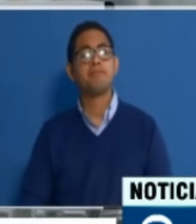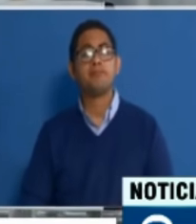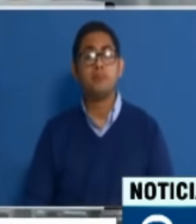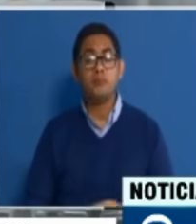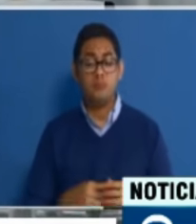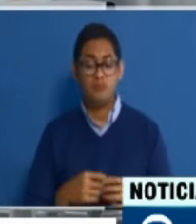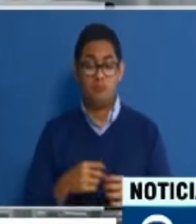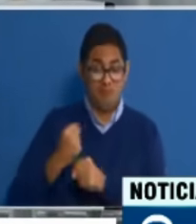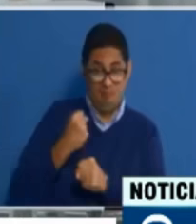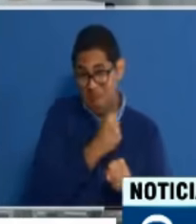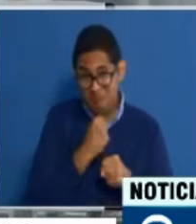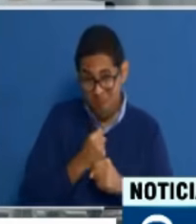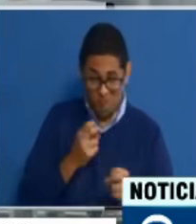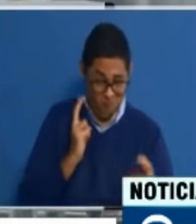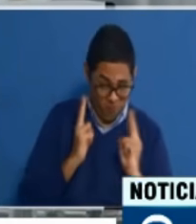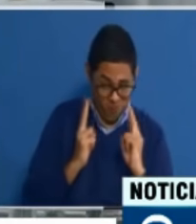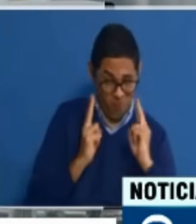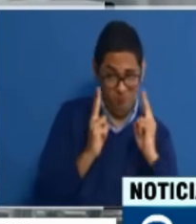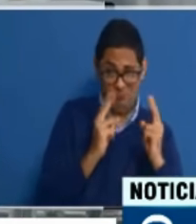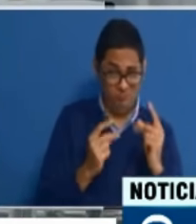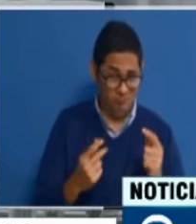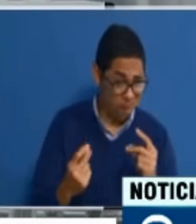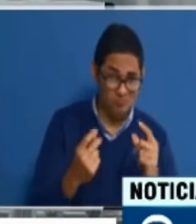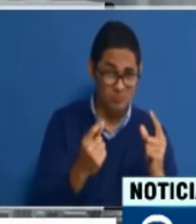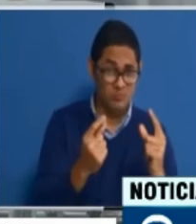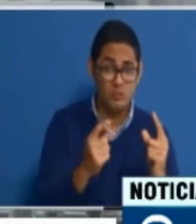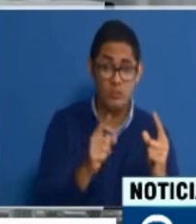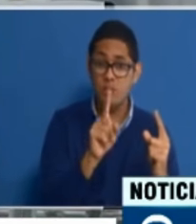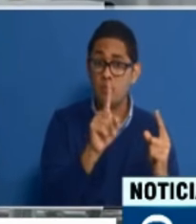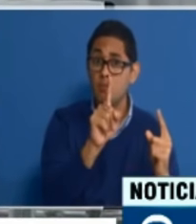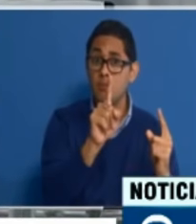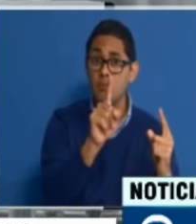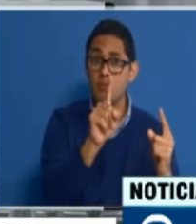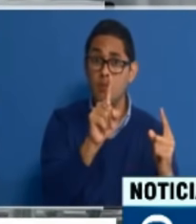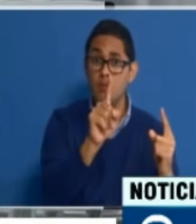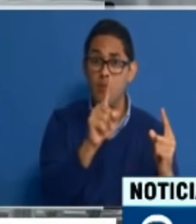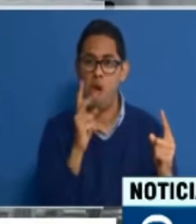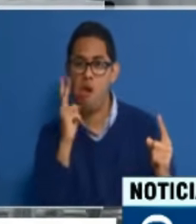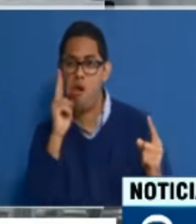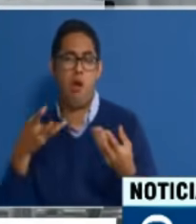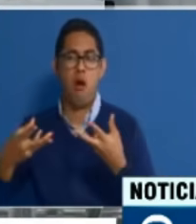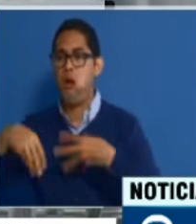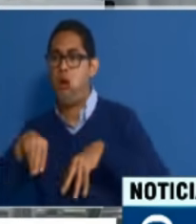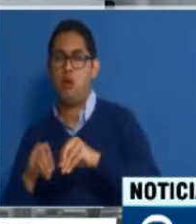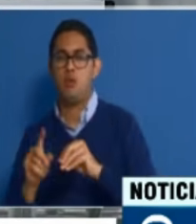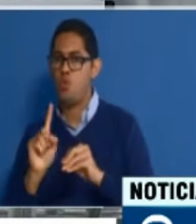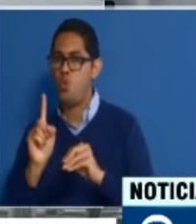La urgencia tiene que ir de la mano de la transparencia.